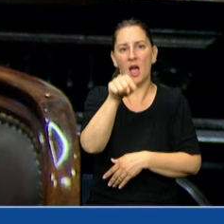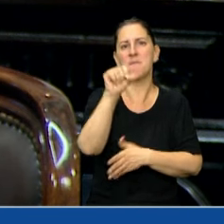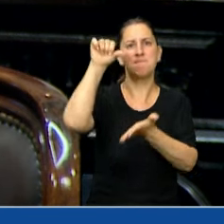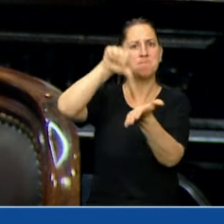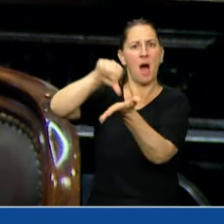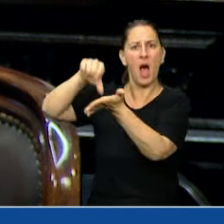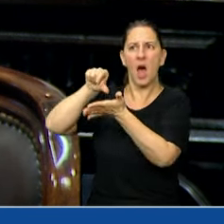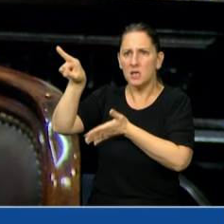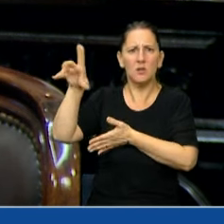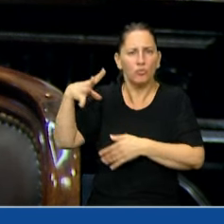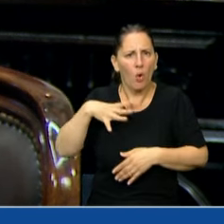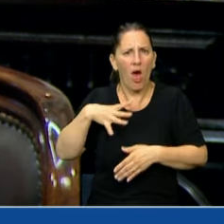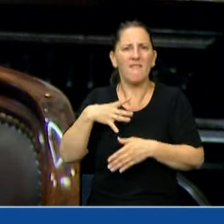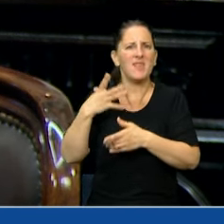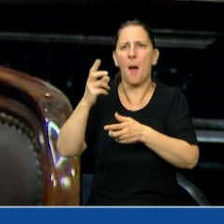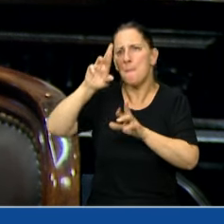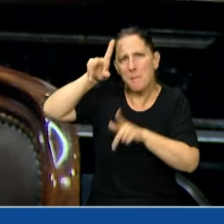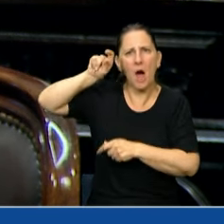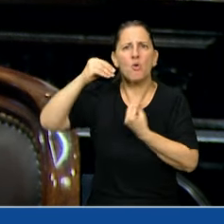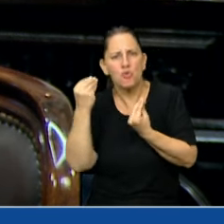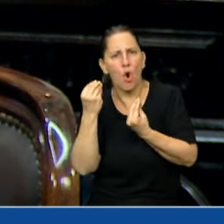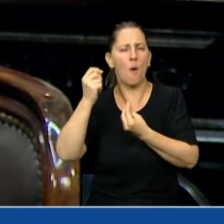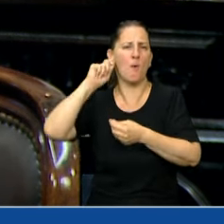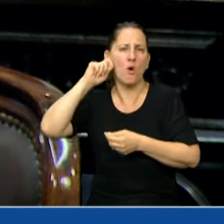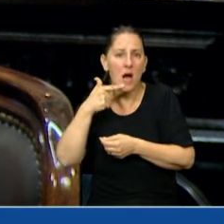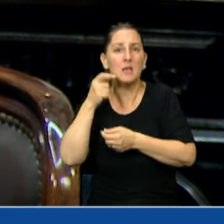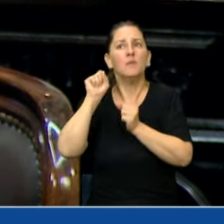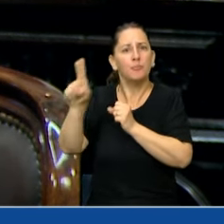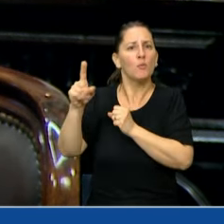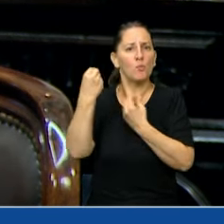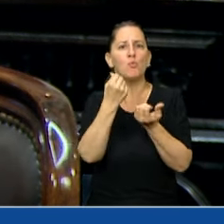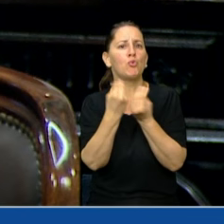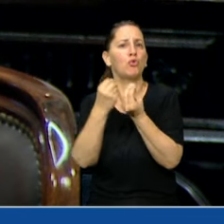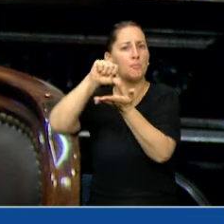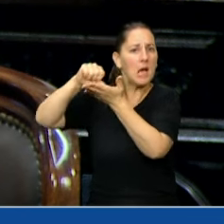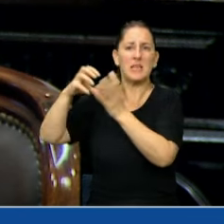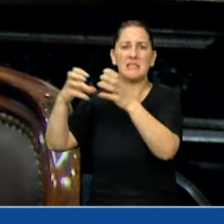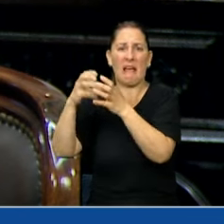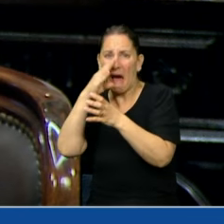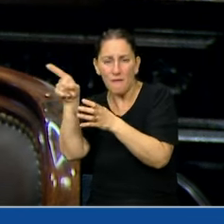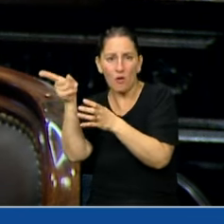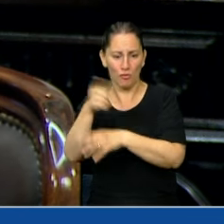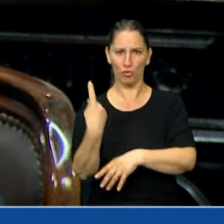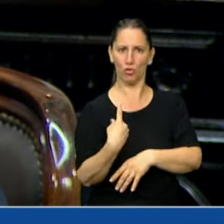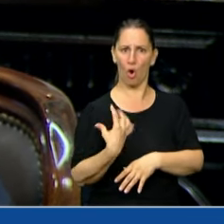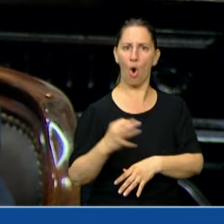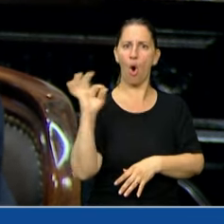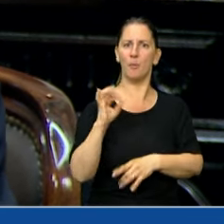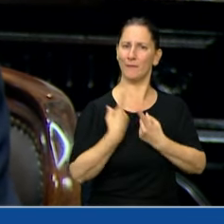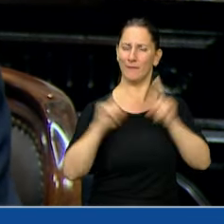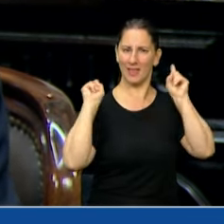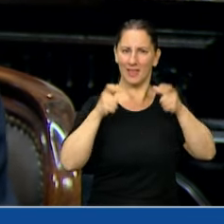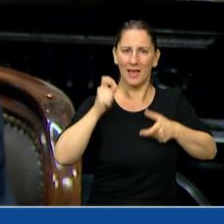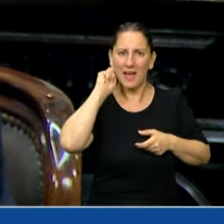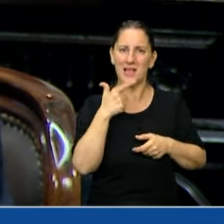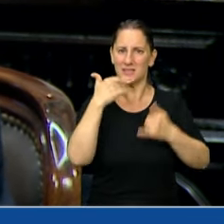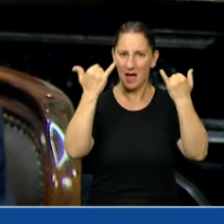países que todavía tienen que reconvertir la matriz energética que en muchos casos sigue siendo a carbón y el gas es una gran oportunidad Así que creo que tenemos que